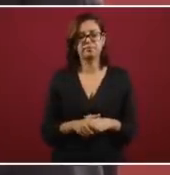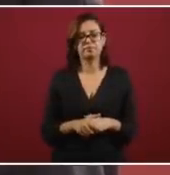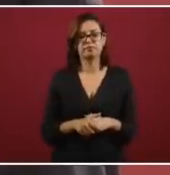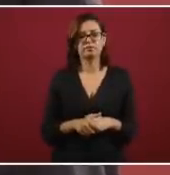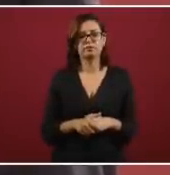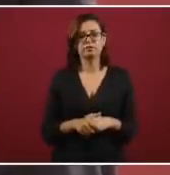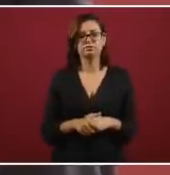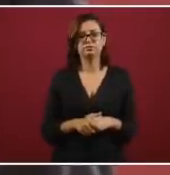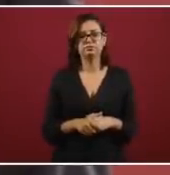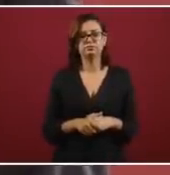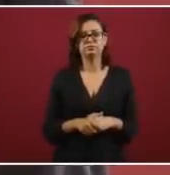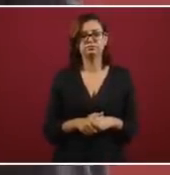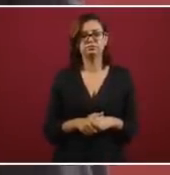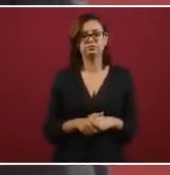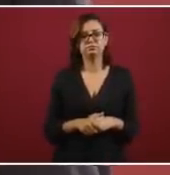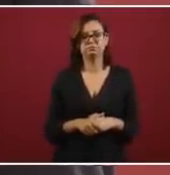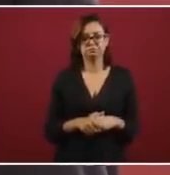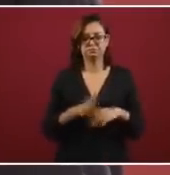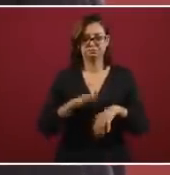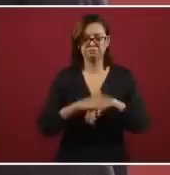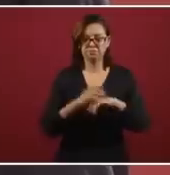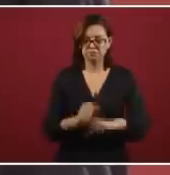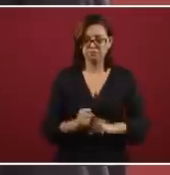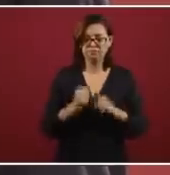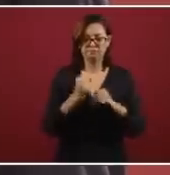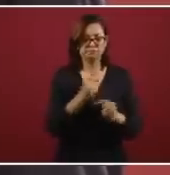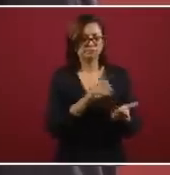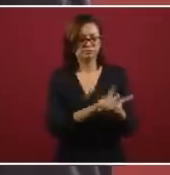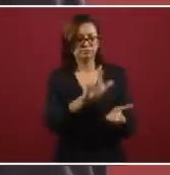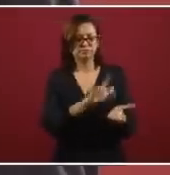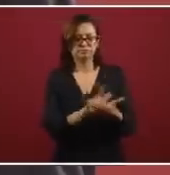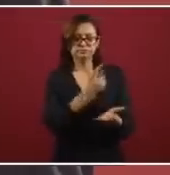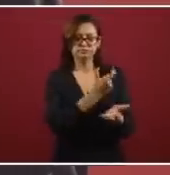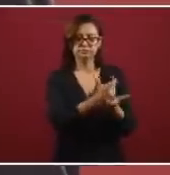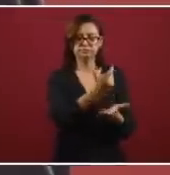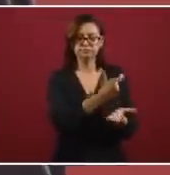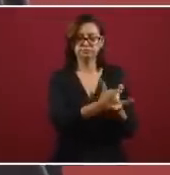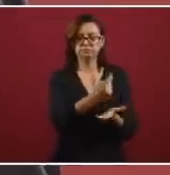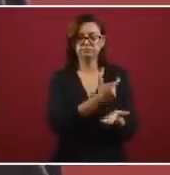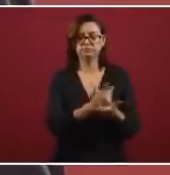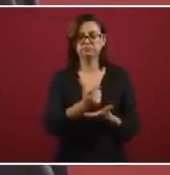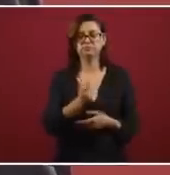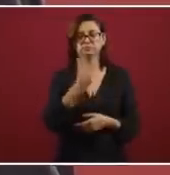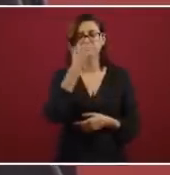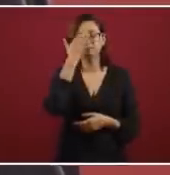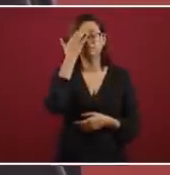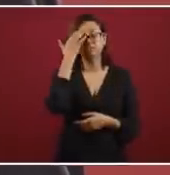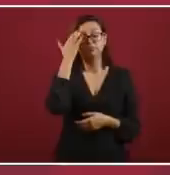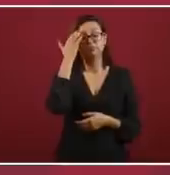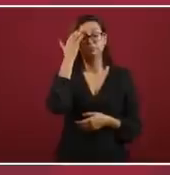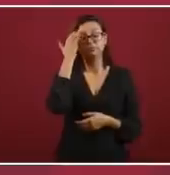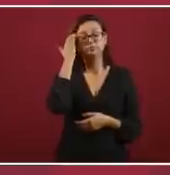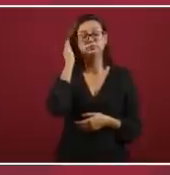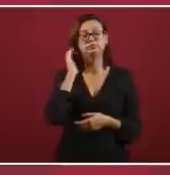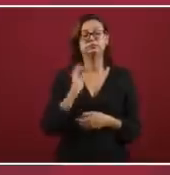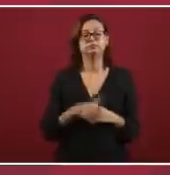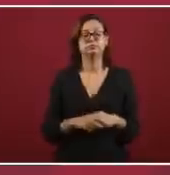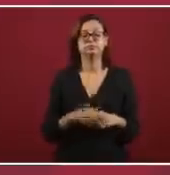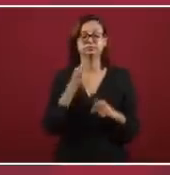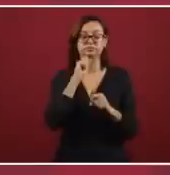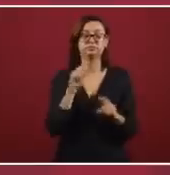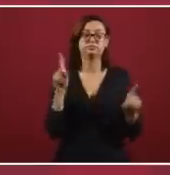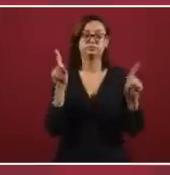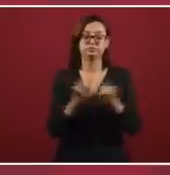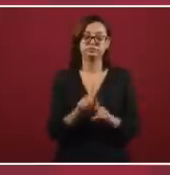siga fortaleciéndose el salario, también hacerlo de